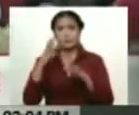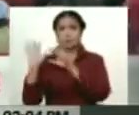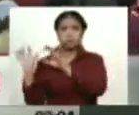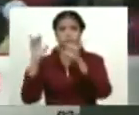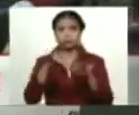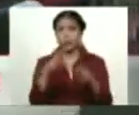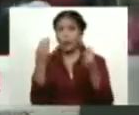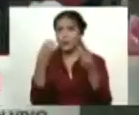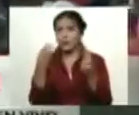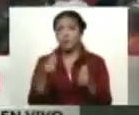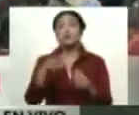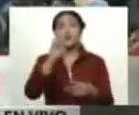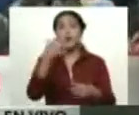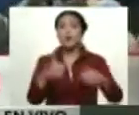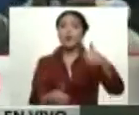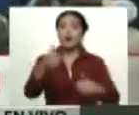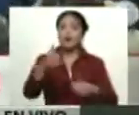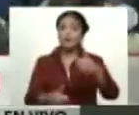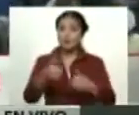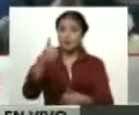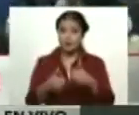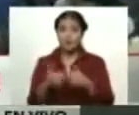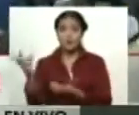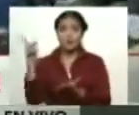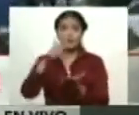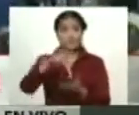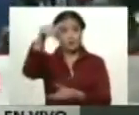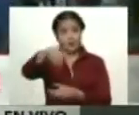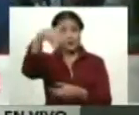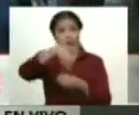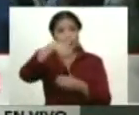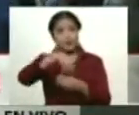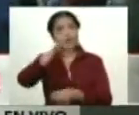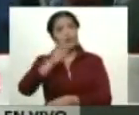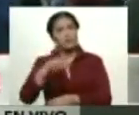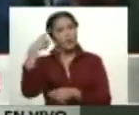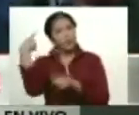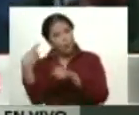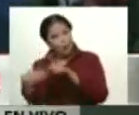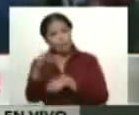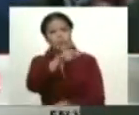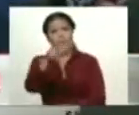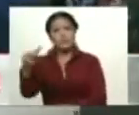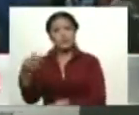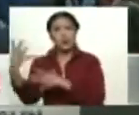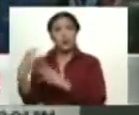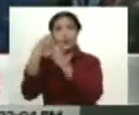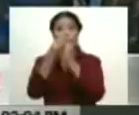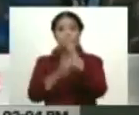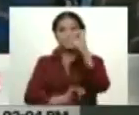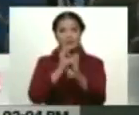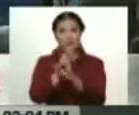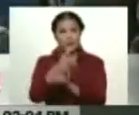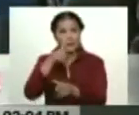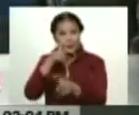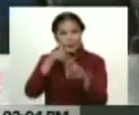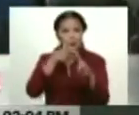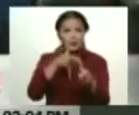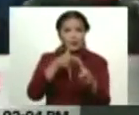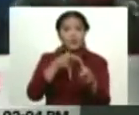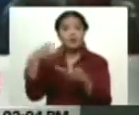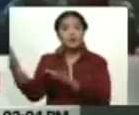tanto por parte de los candidatos que les ha tocado sufragar, como también por los observadores acompañantes internacionales, corrijo, e